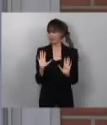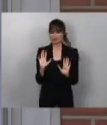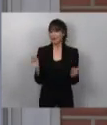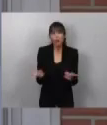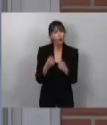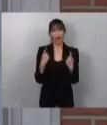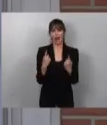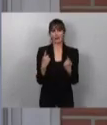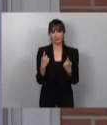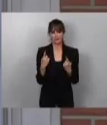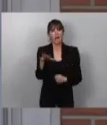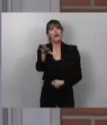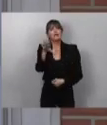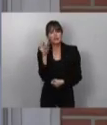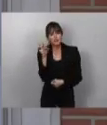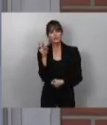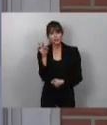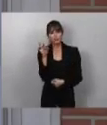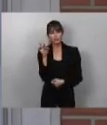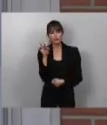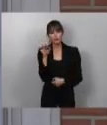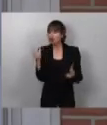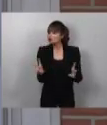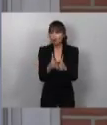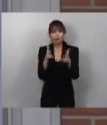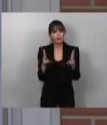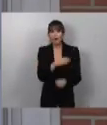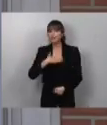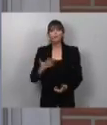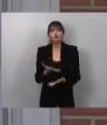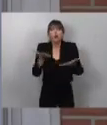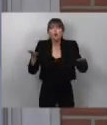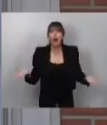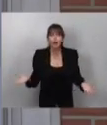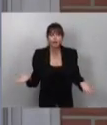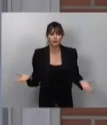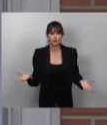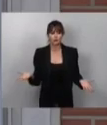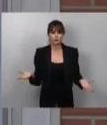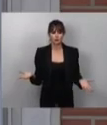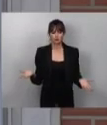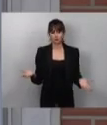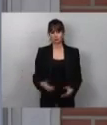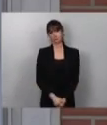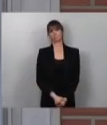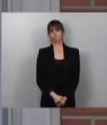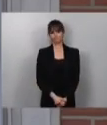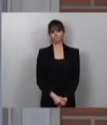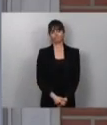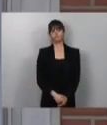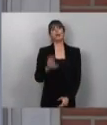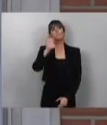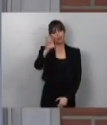yo no me atrevo a pronosticar que esta legislatura dure más de un año eh